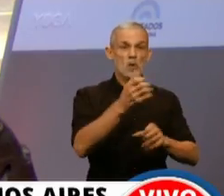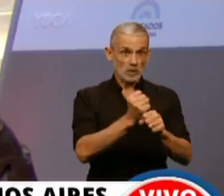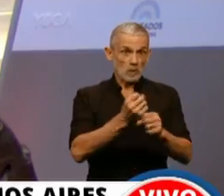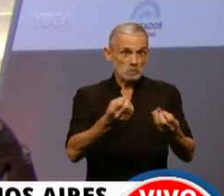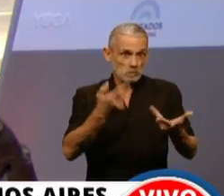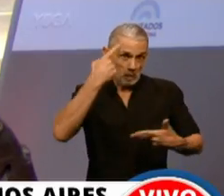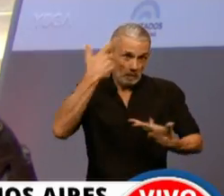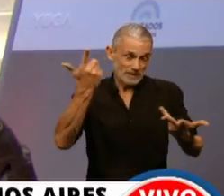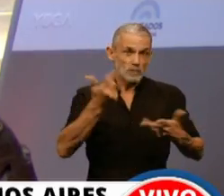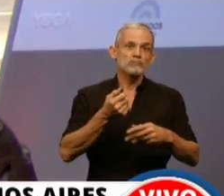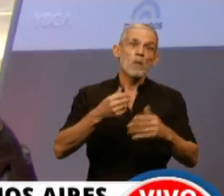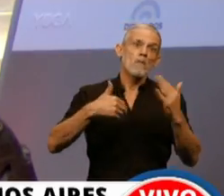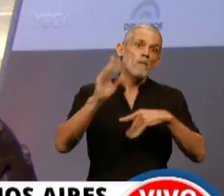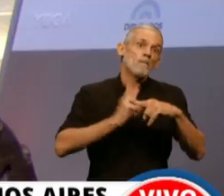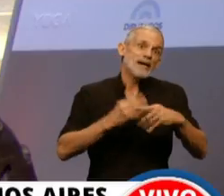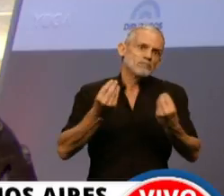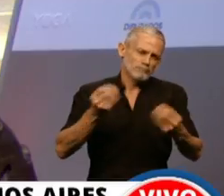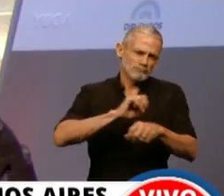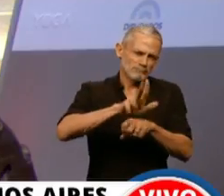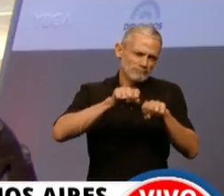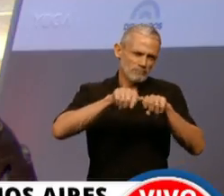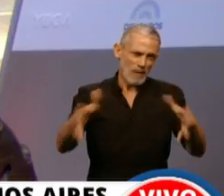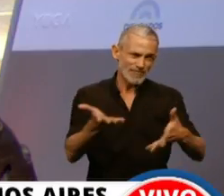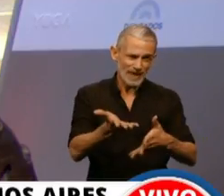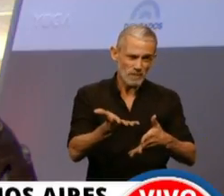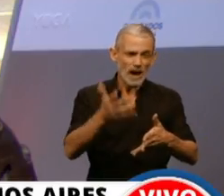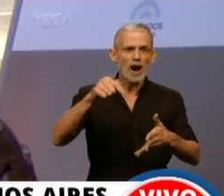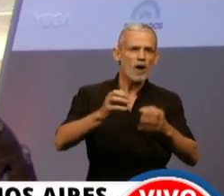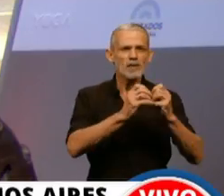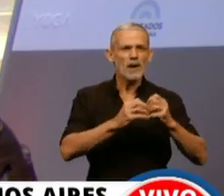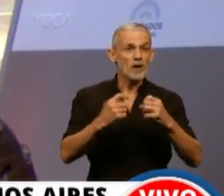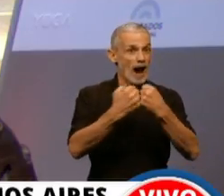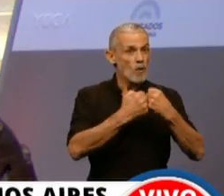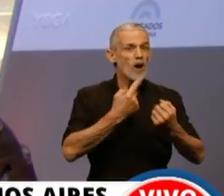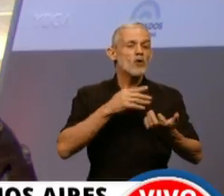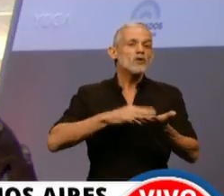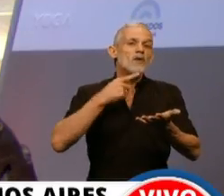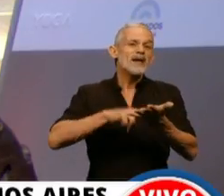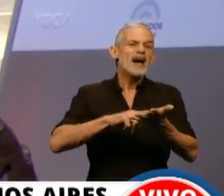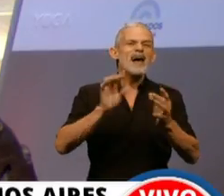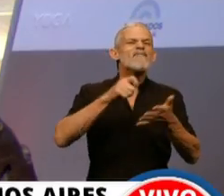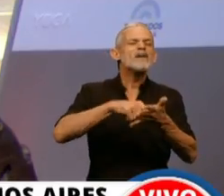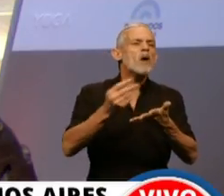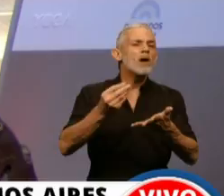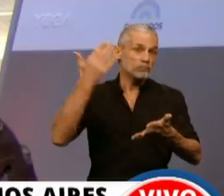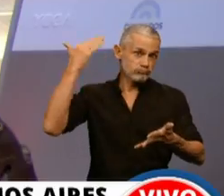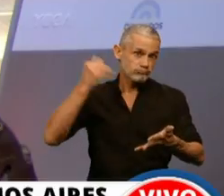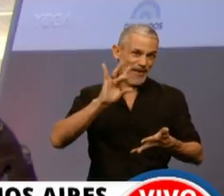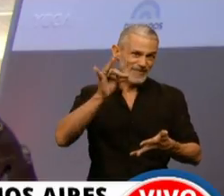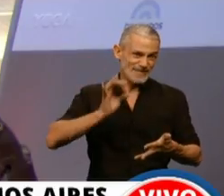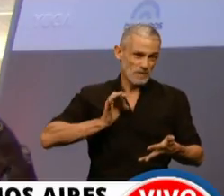más en plena pandemia porque estamos se está debatiendo un consenso fiscal firmado en diciembre 2020 plena